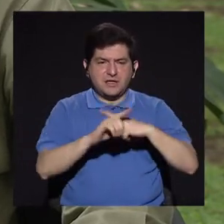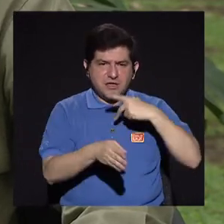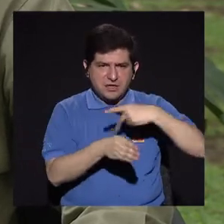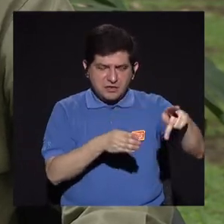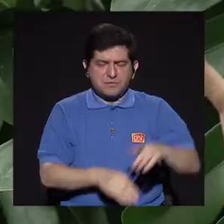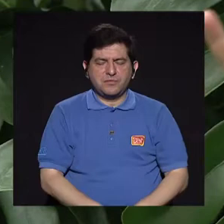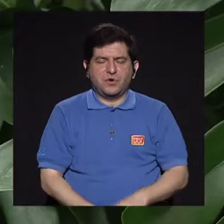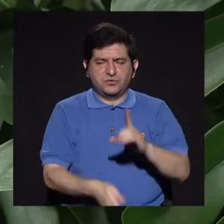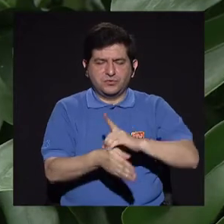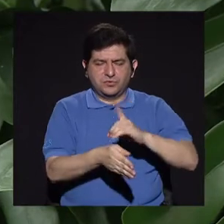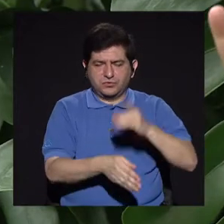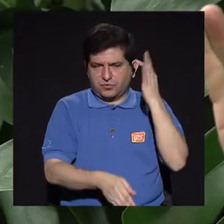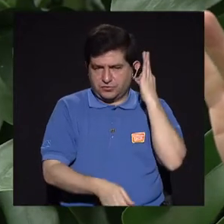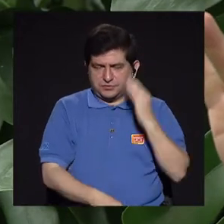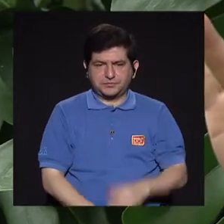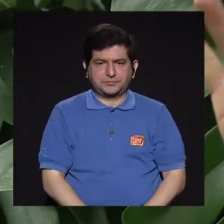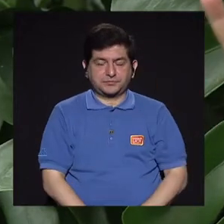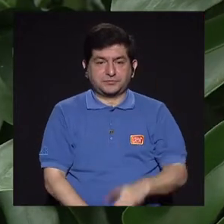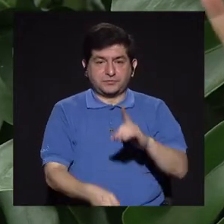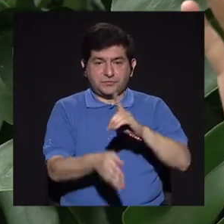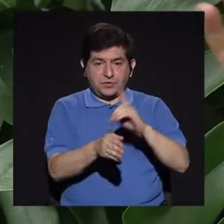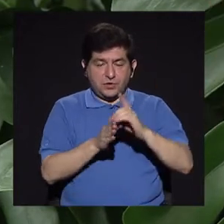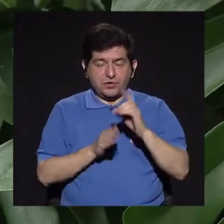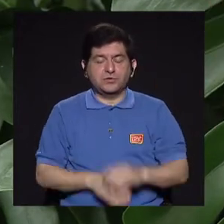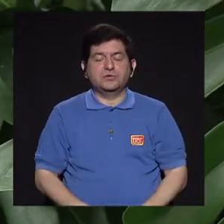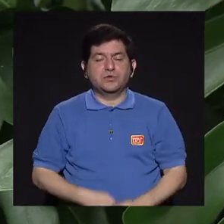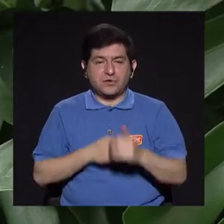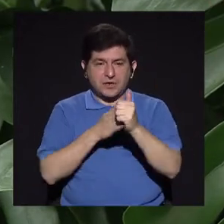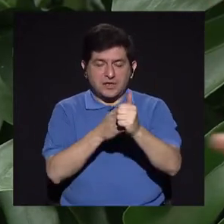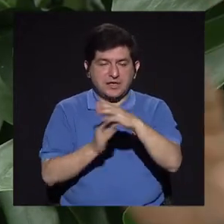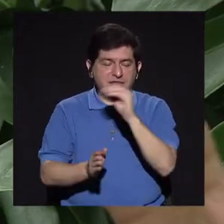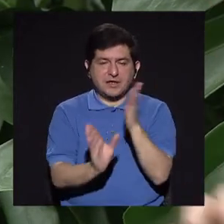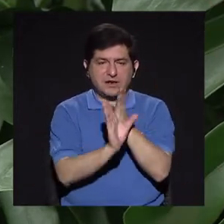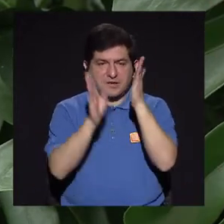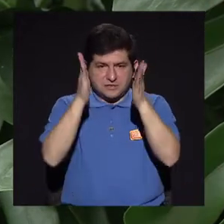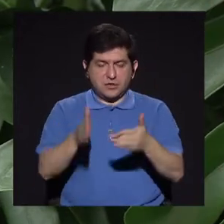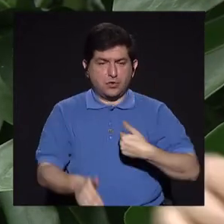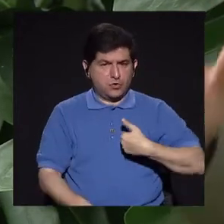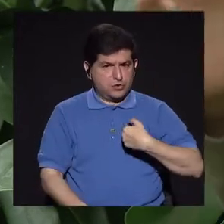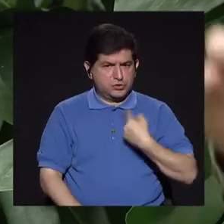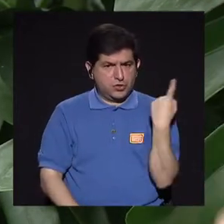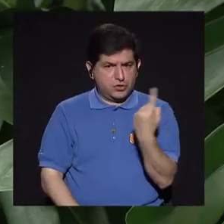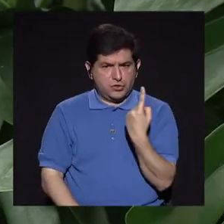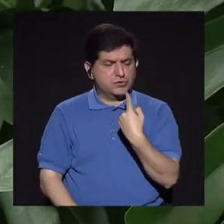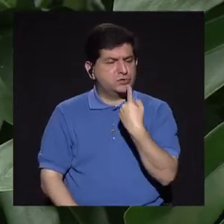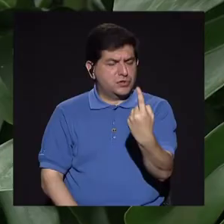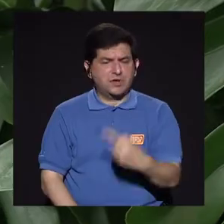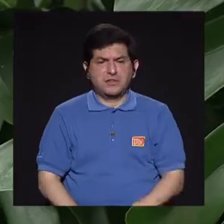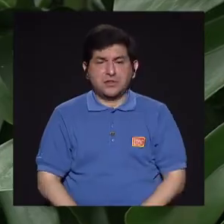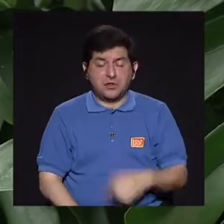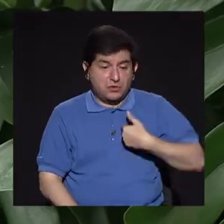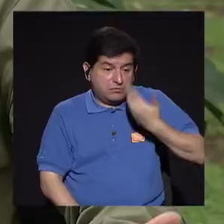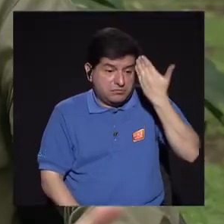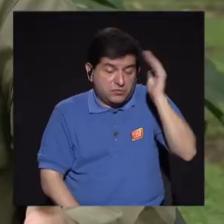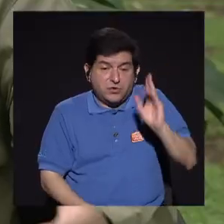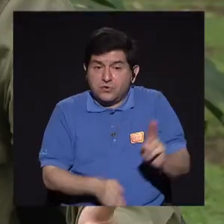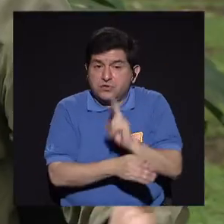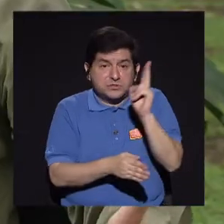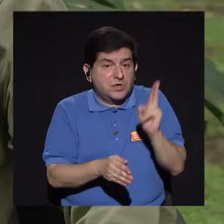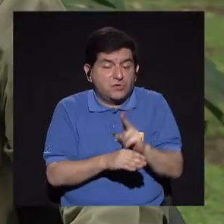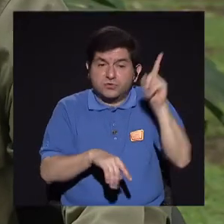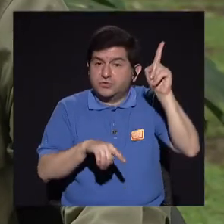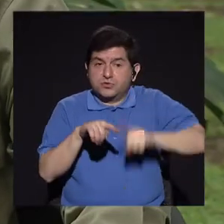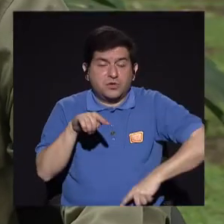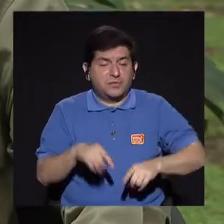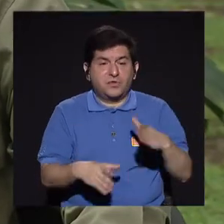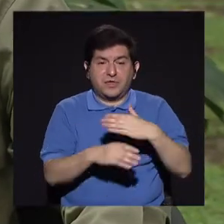estaba el ginecólogo, el médico de cabecera y el psicólogo. O sea, no es que yo recomiendo que usted, porque no sé qué usos no éticos